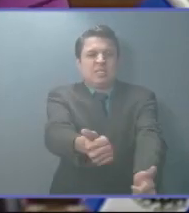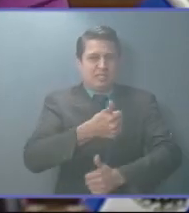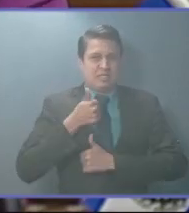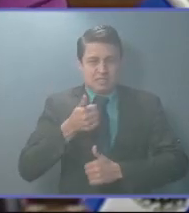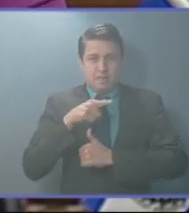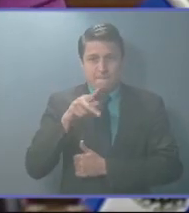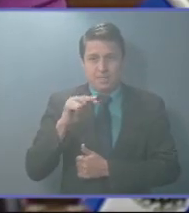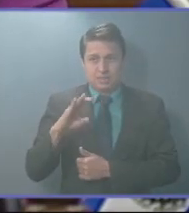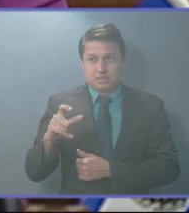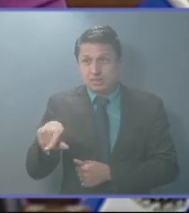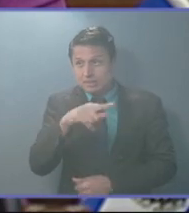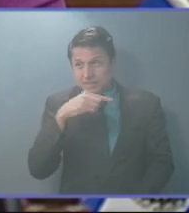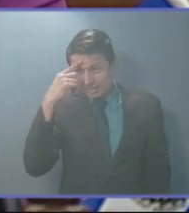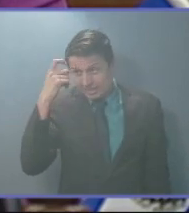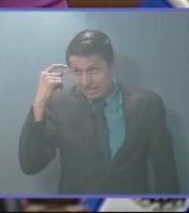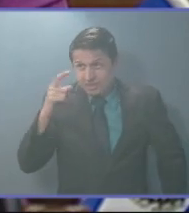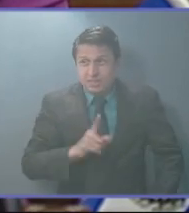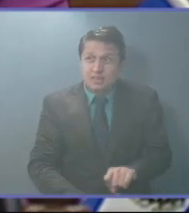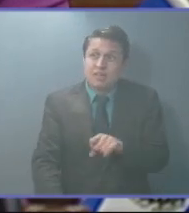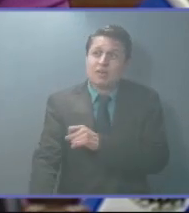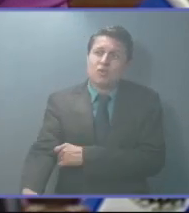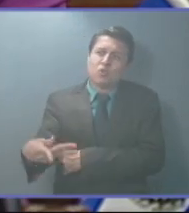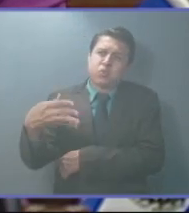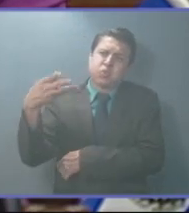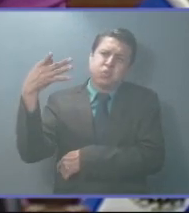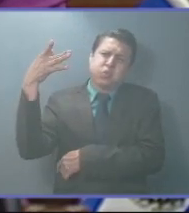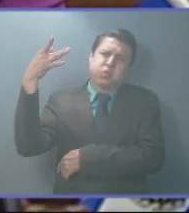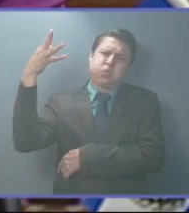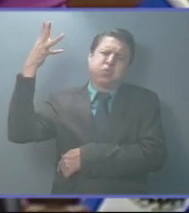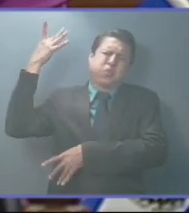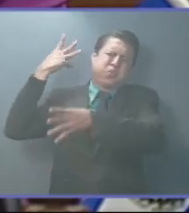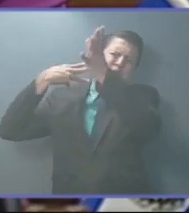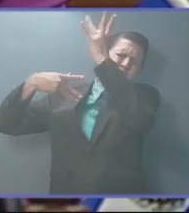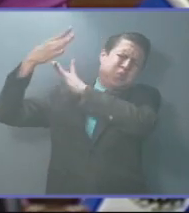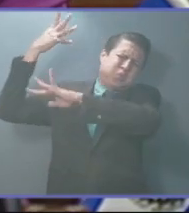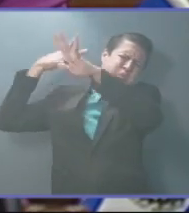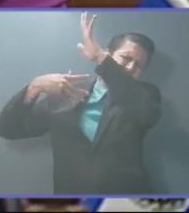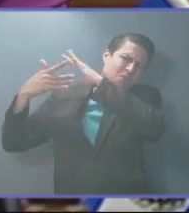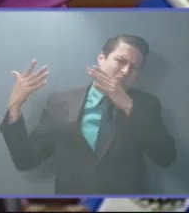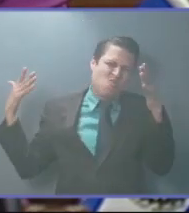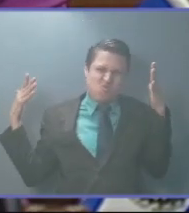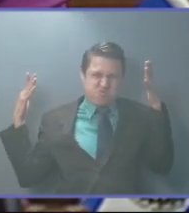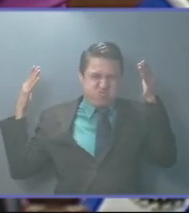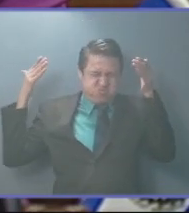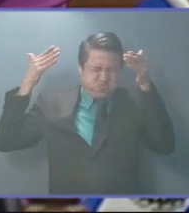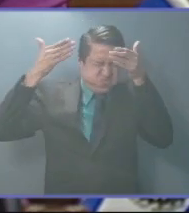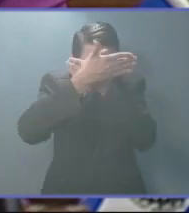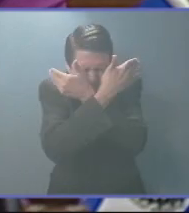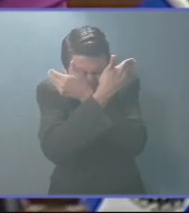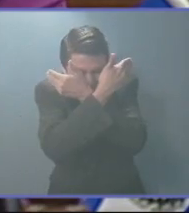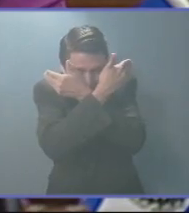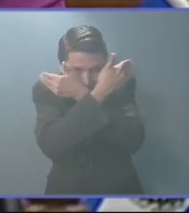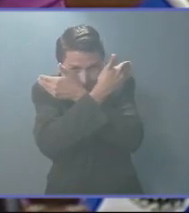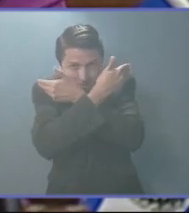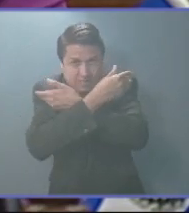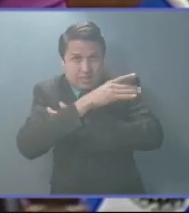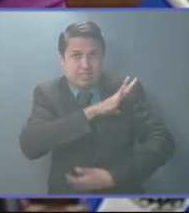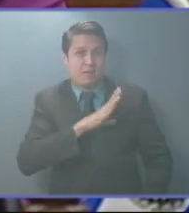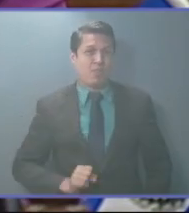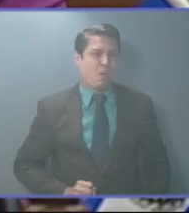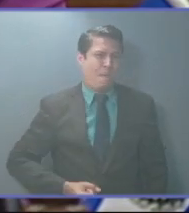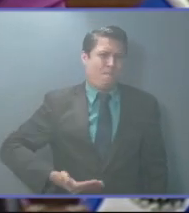nos recuerda las épocas más sombrías de la historia del salvador y